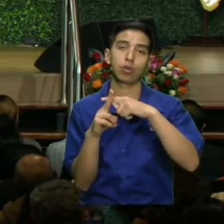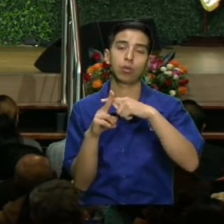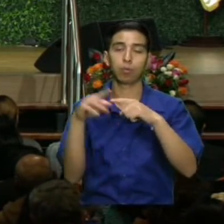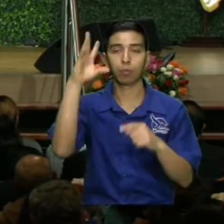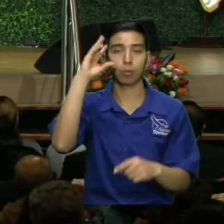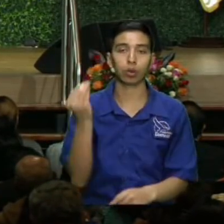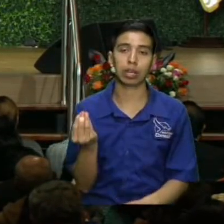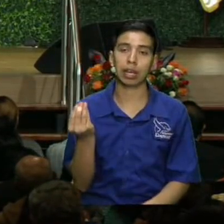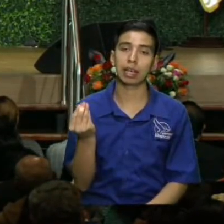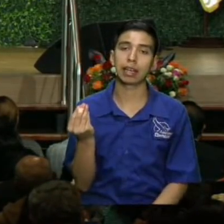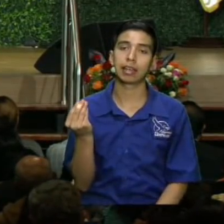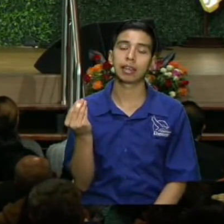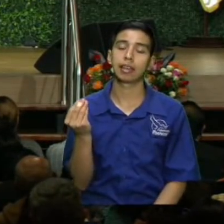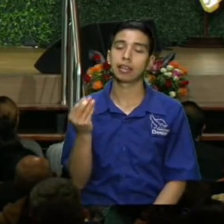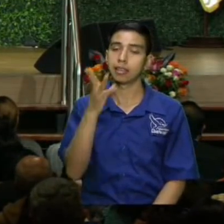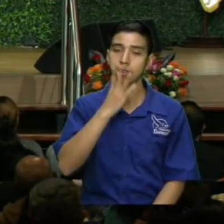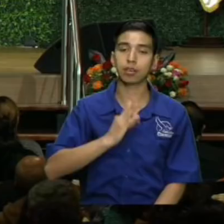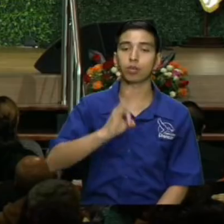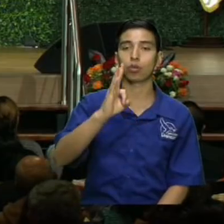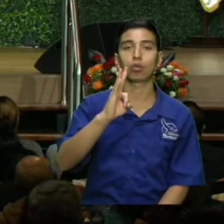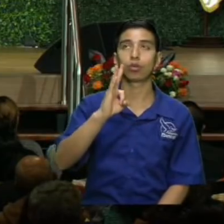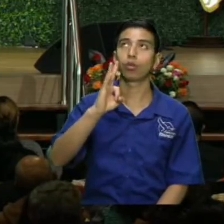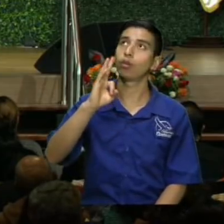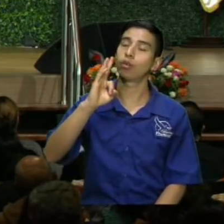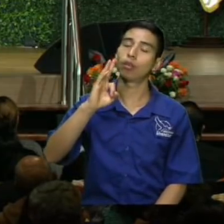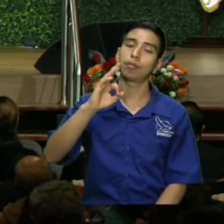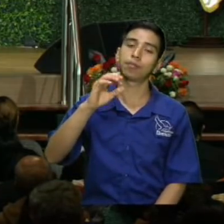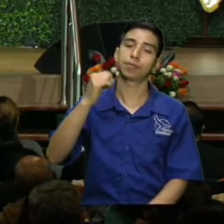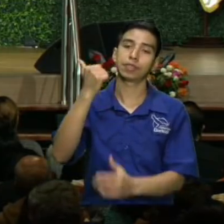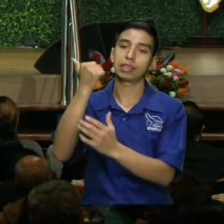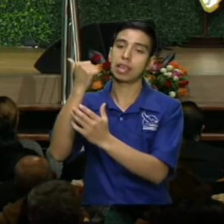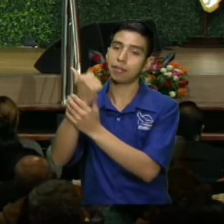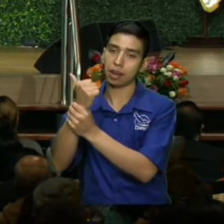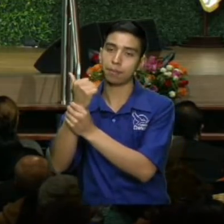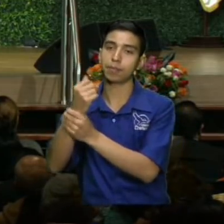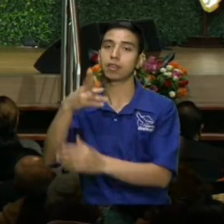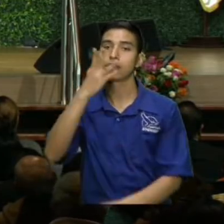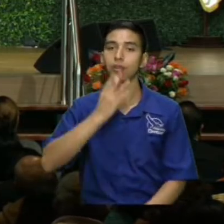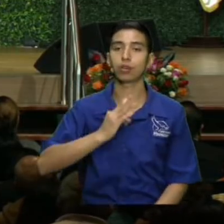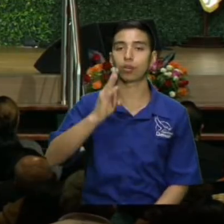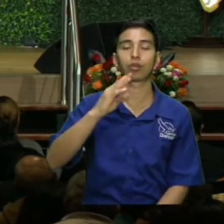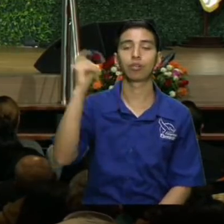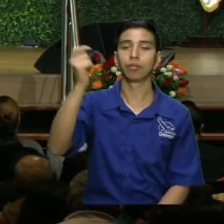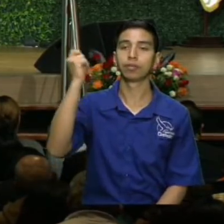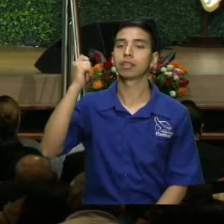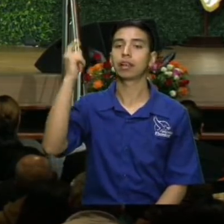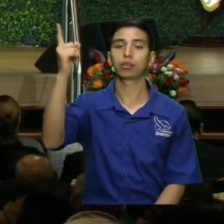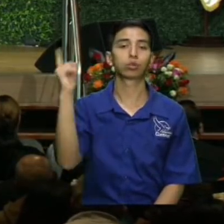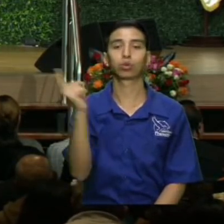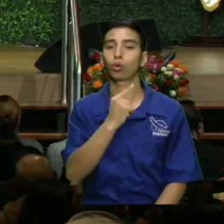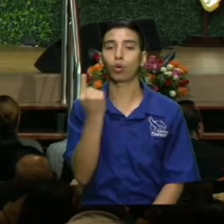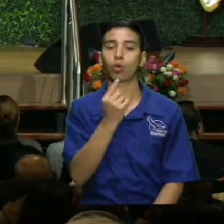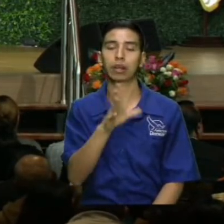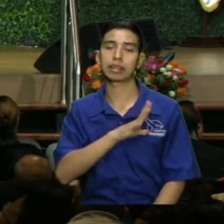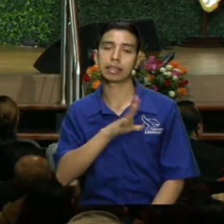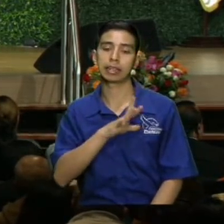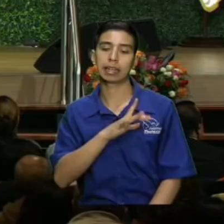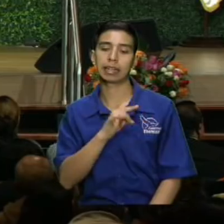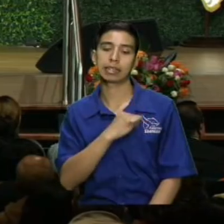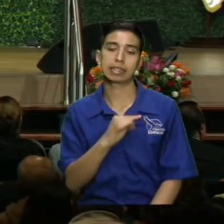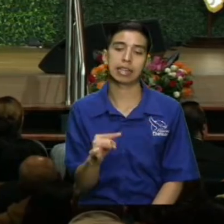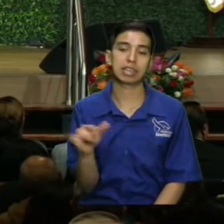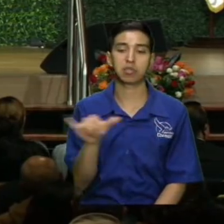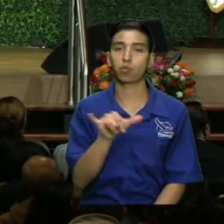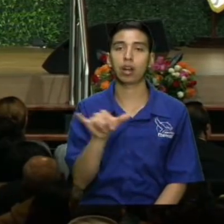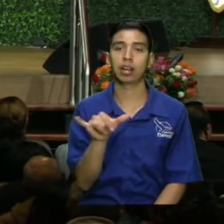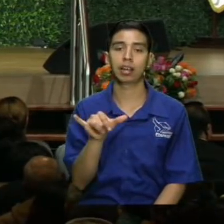Abraham, hijo de David. Entonces todo aquello que corresponda a Abraham y todo aquello que corresponda a David lo